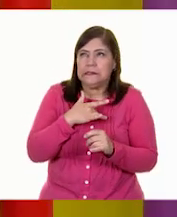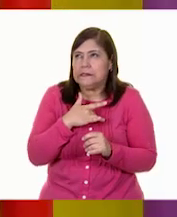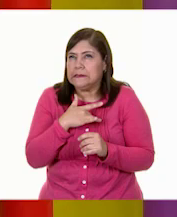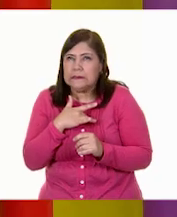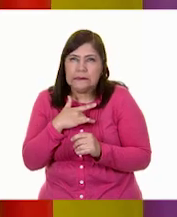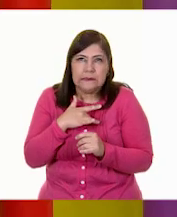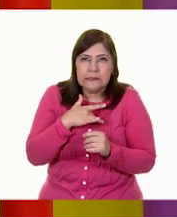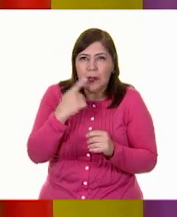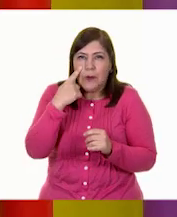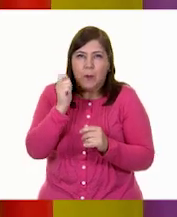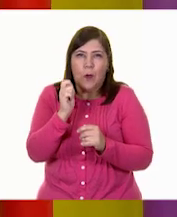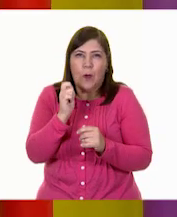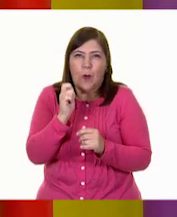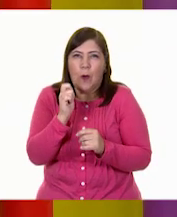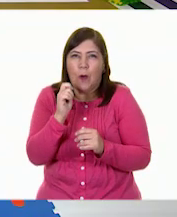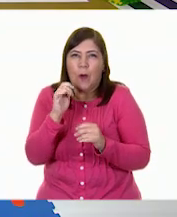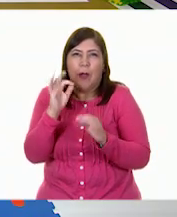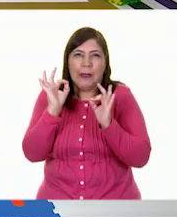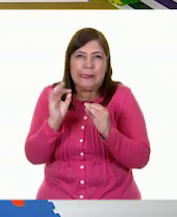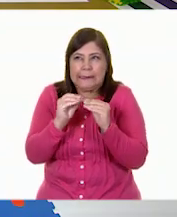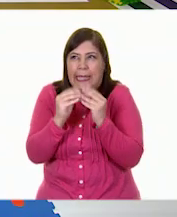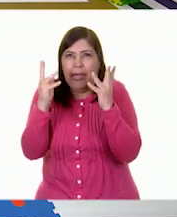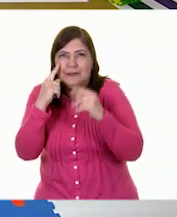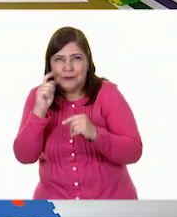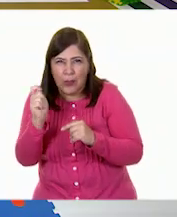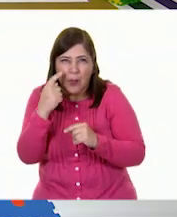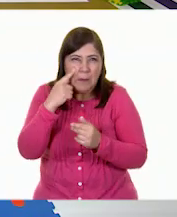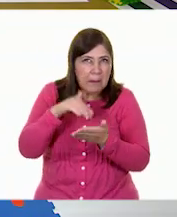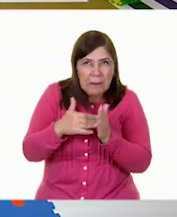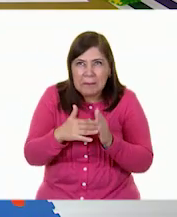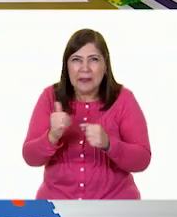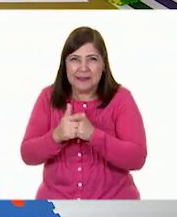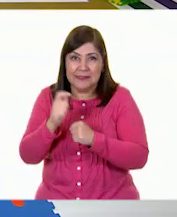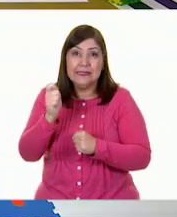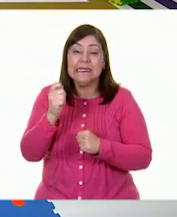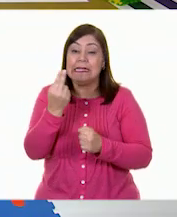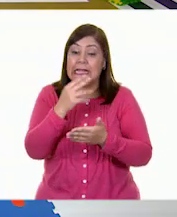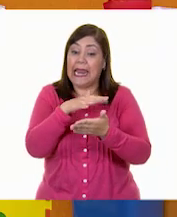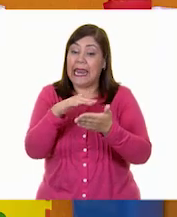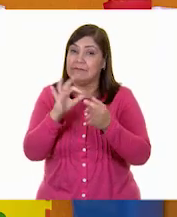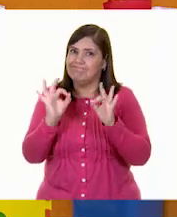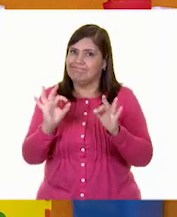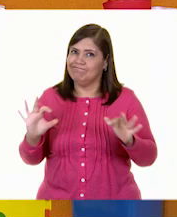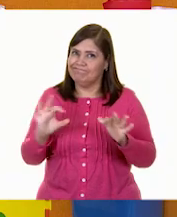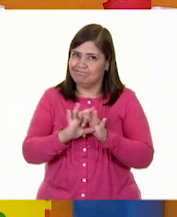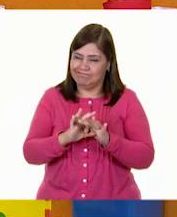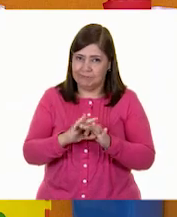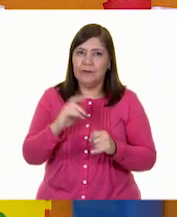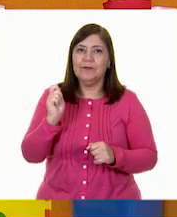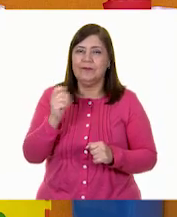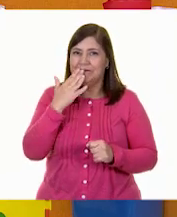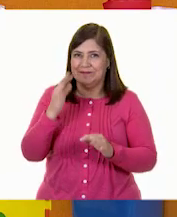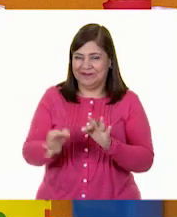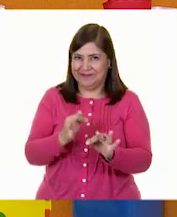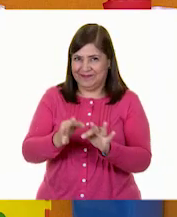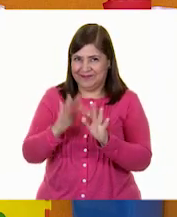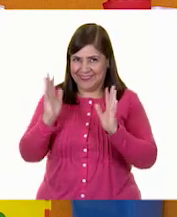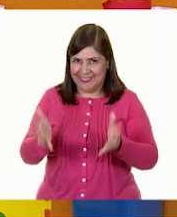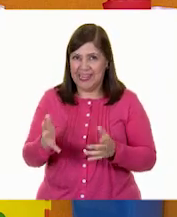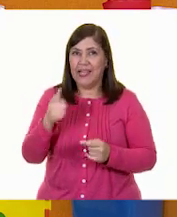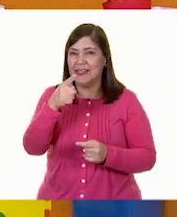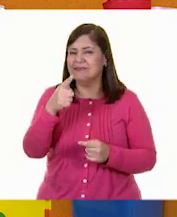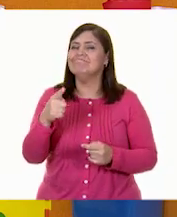sé. Hay que también leerlas muy bien. Perfecto. Y pues bueno, listo, hemos terminado.